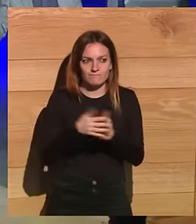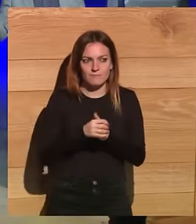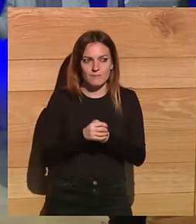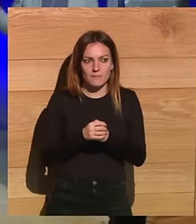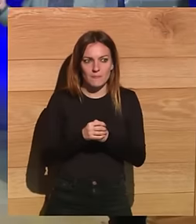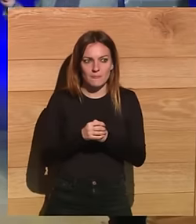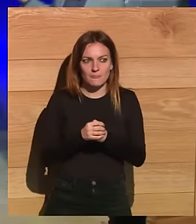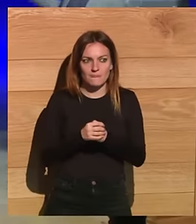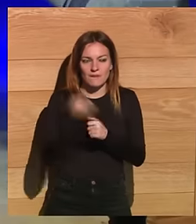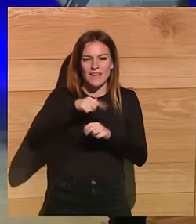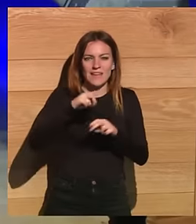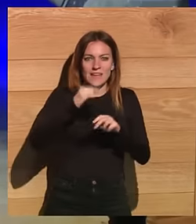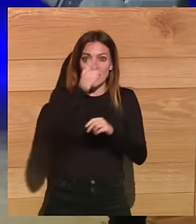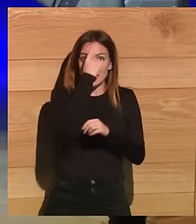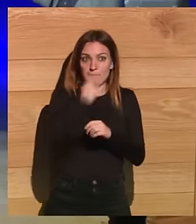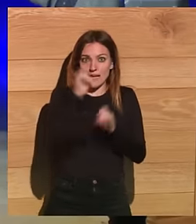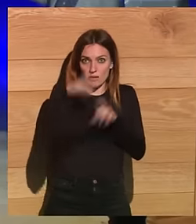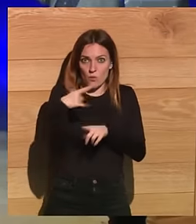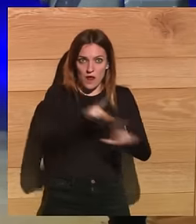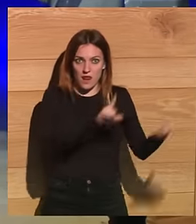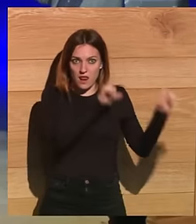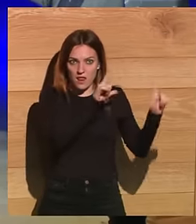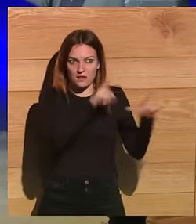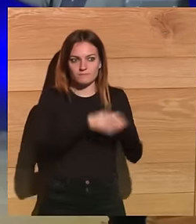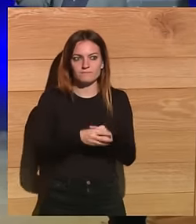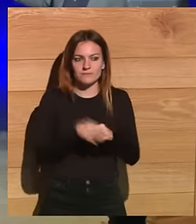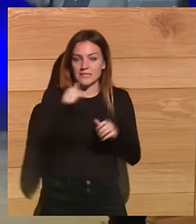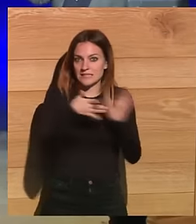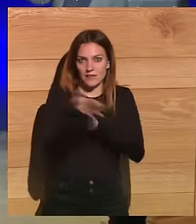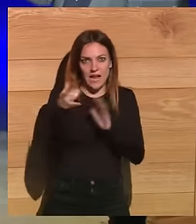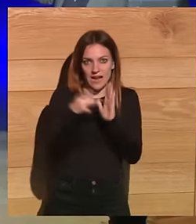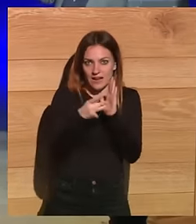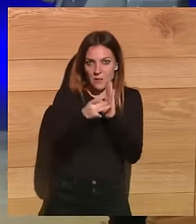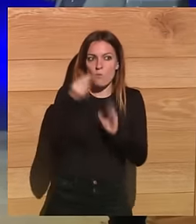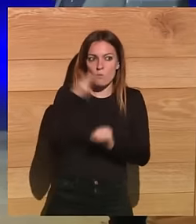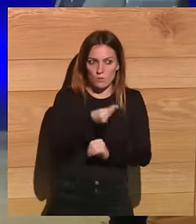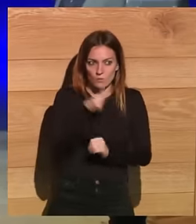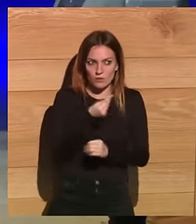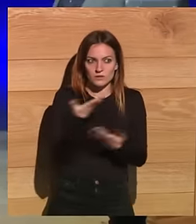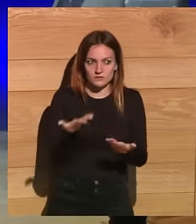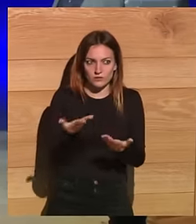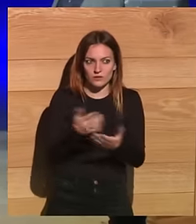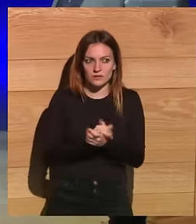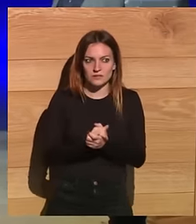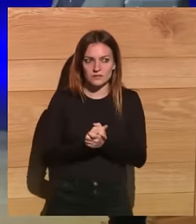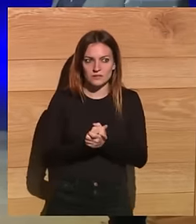es obtener imágenes como estas, que son de muy alta resolución.